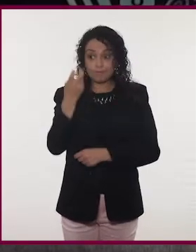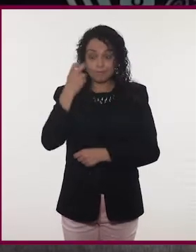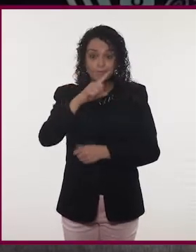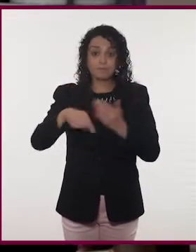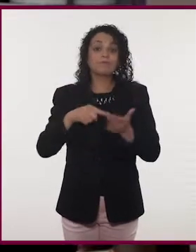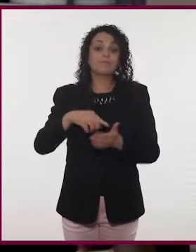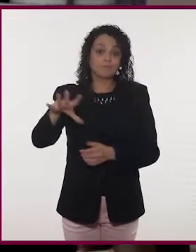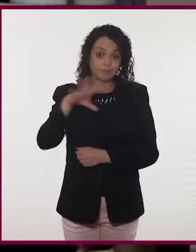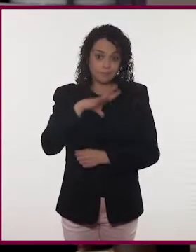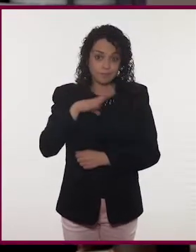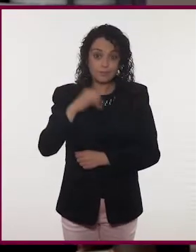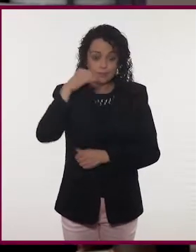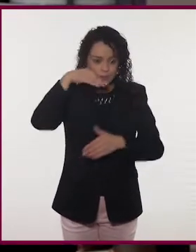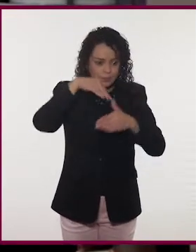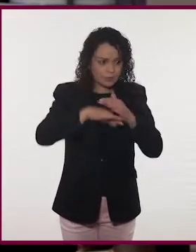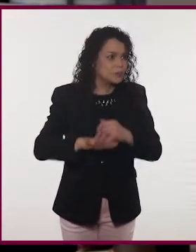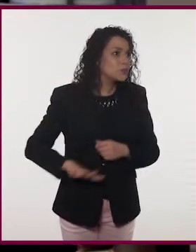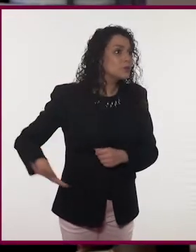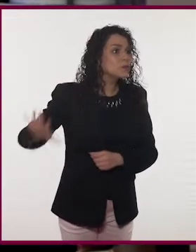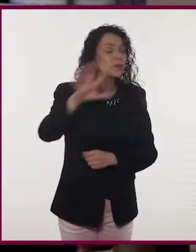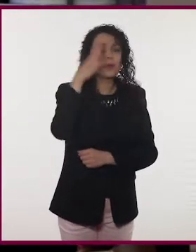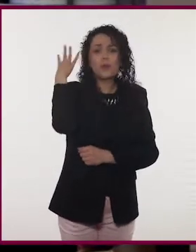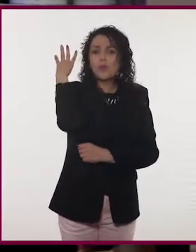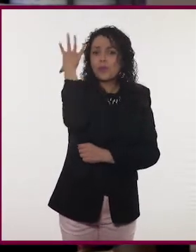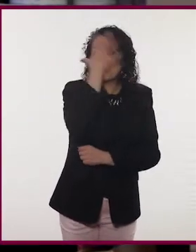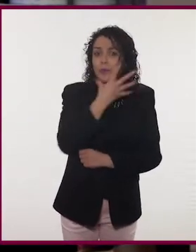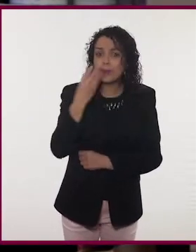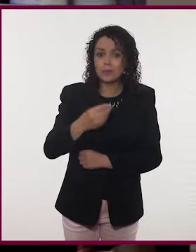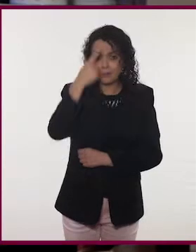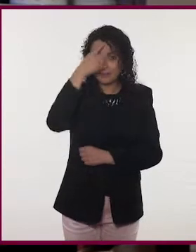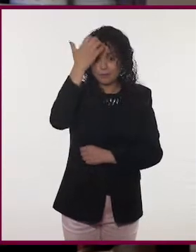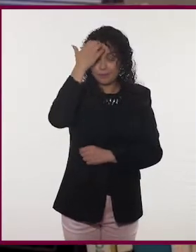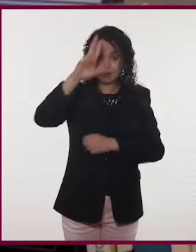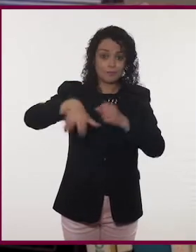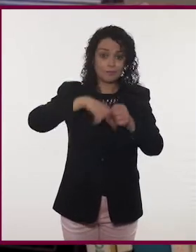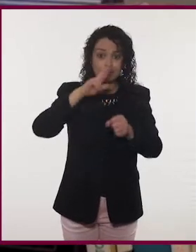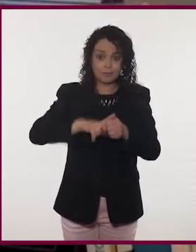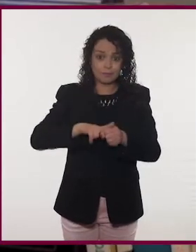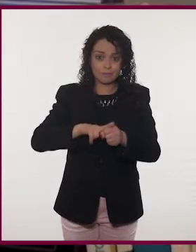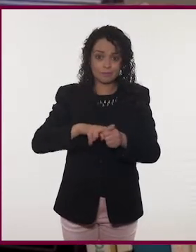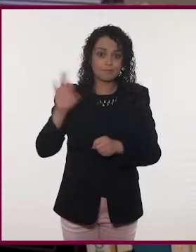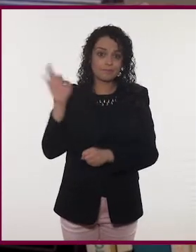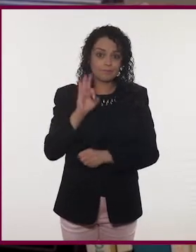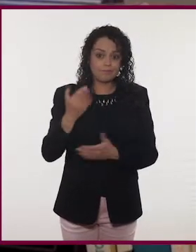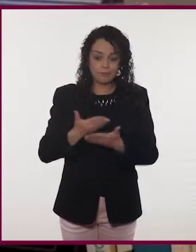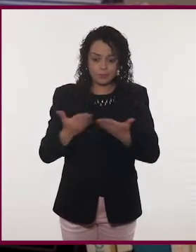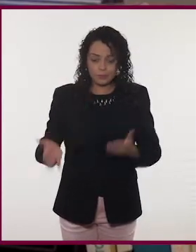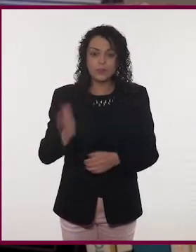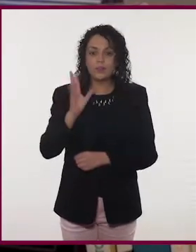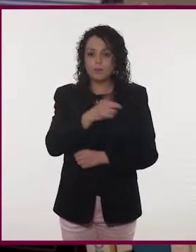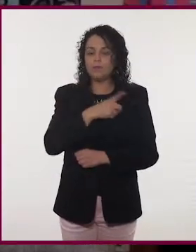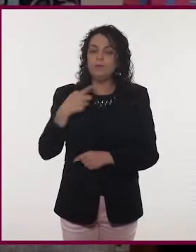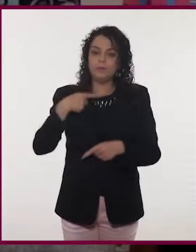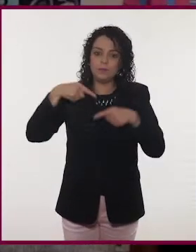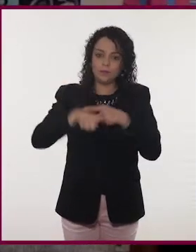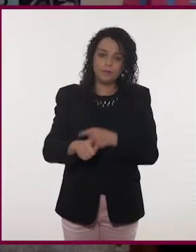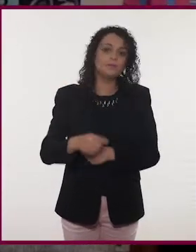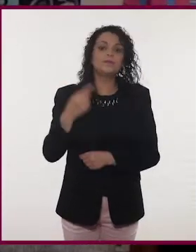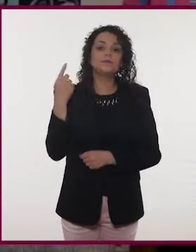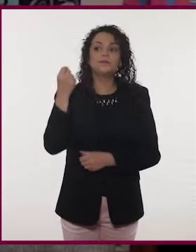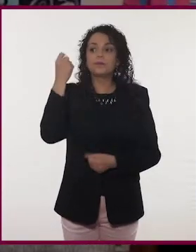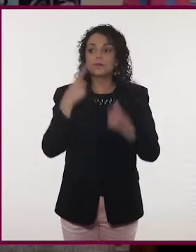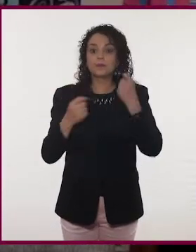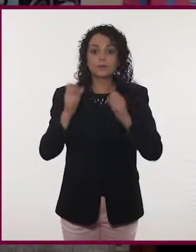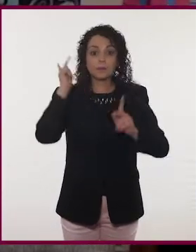estos lugares y que dentro hay un mundo de maravillas naturales por conocer. Tal vez es momento de que le entremos, amigos. Si